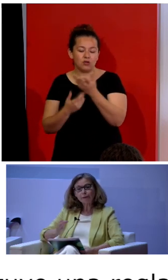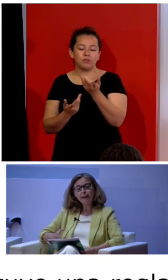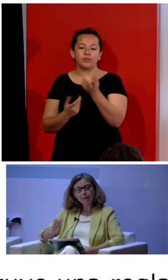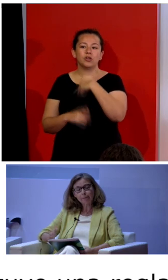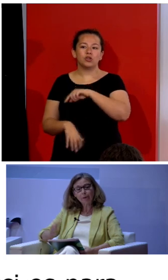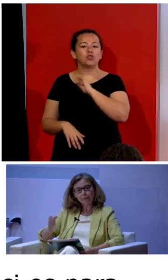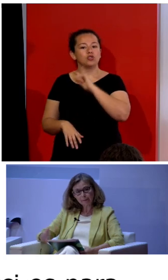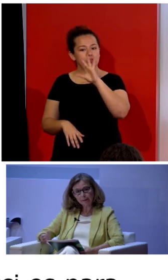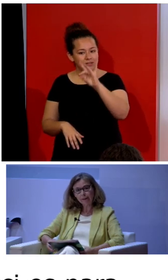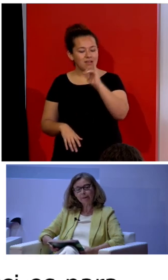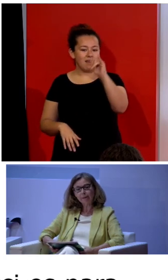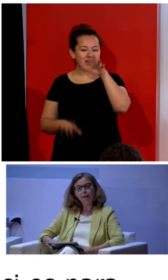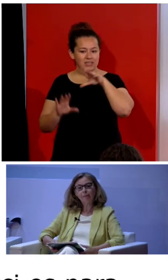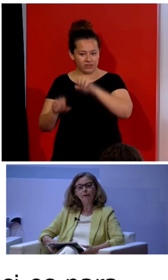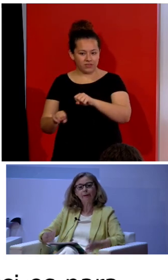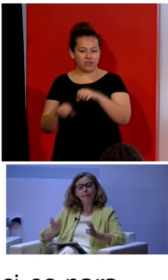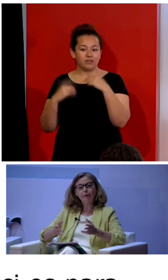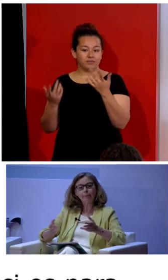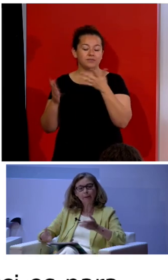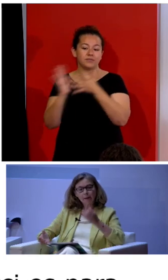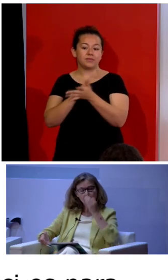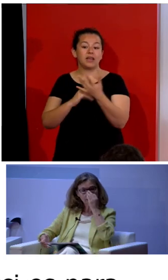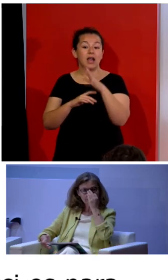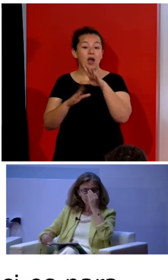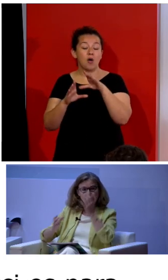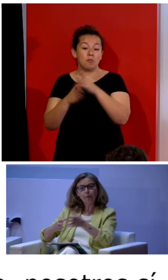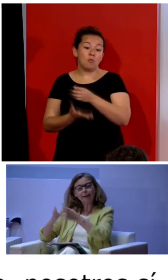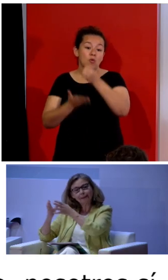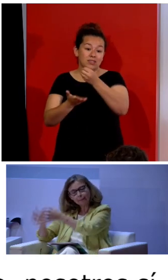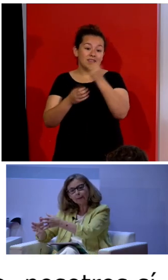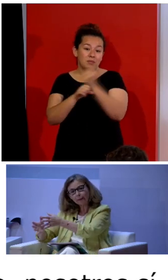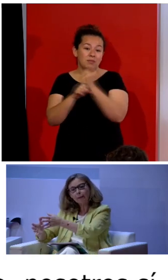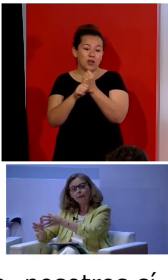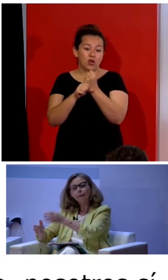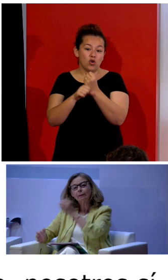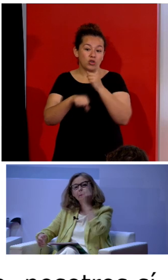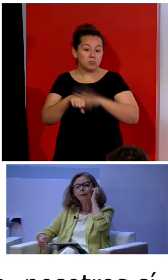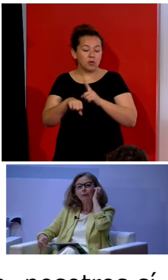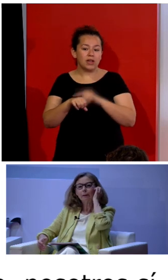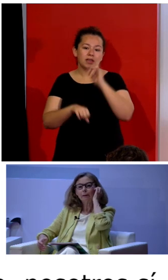nosotros sí la tenemos reservada. Es decir, en las bolsas de empleo temporal también hay una reserva de plaza.